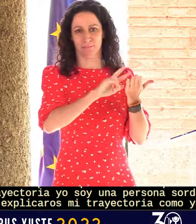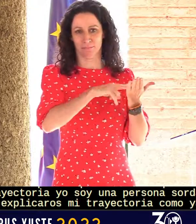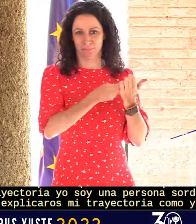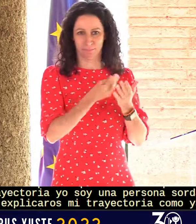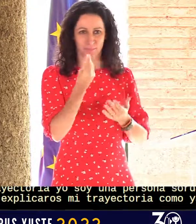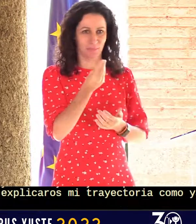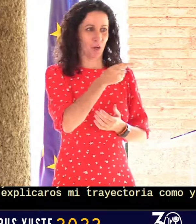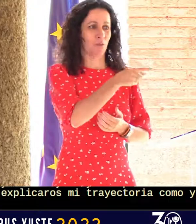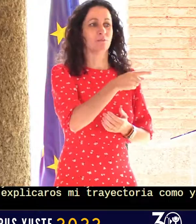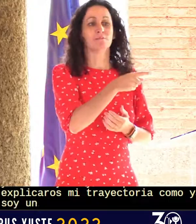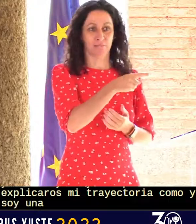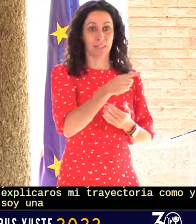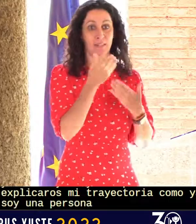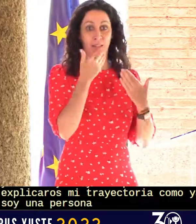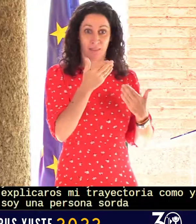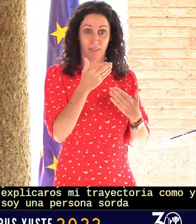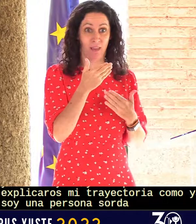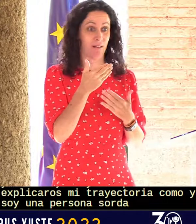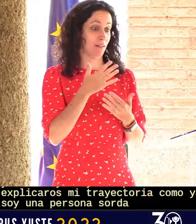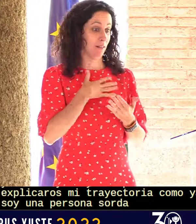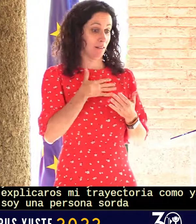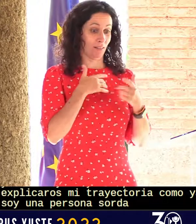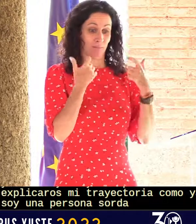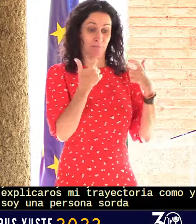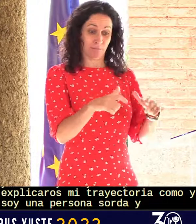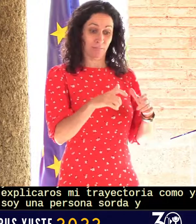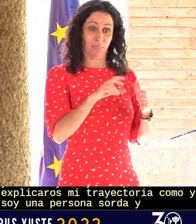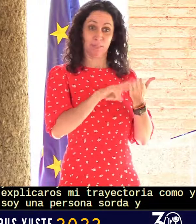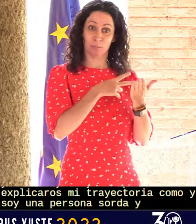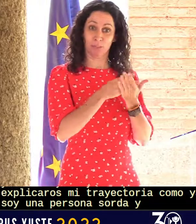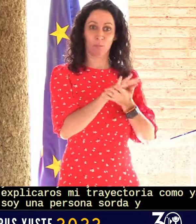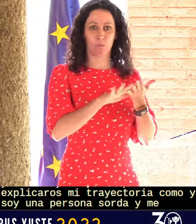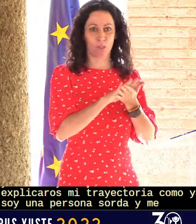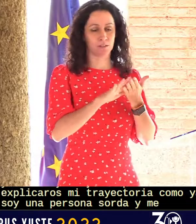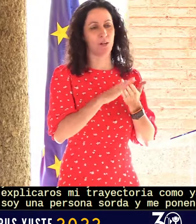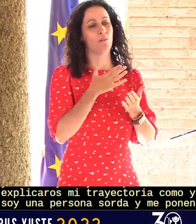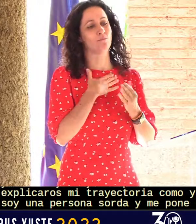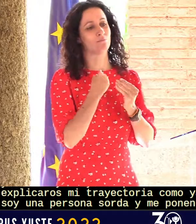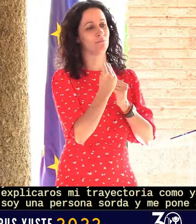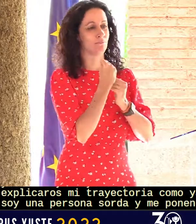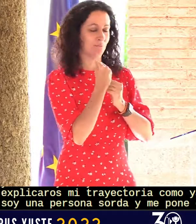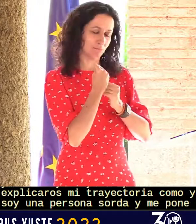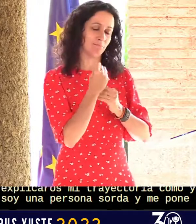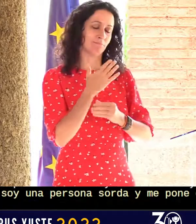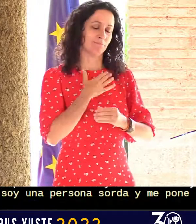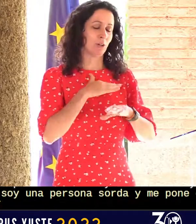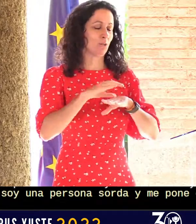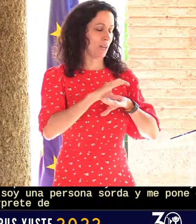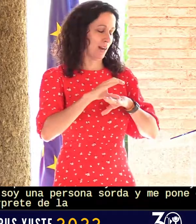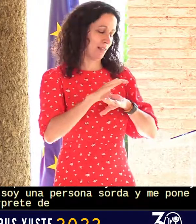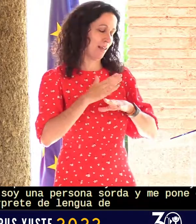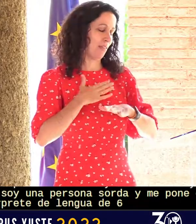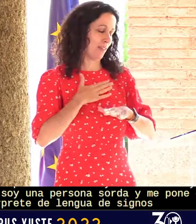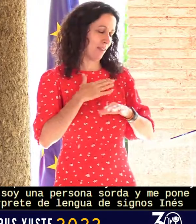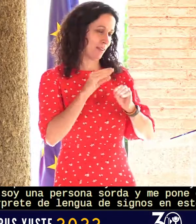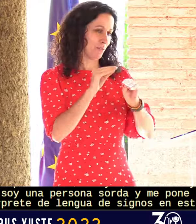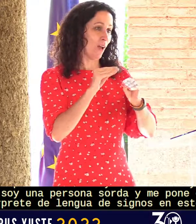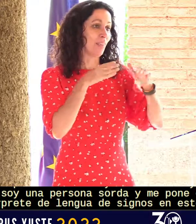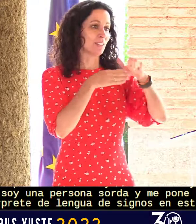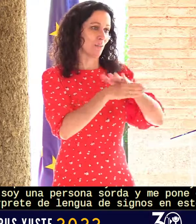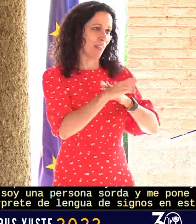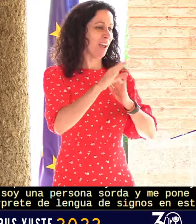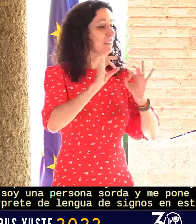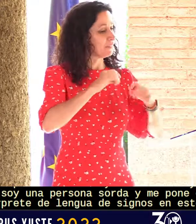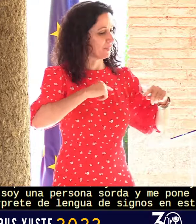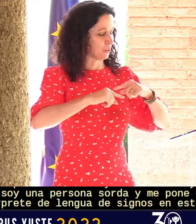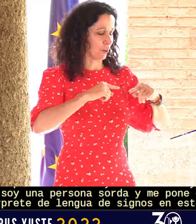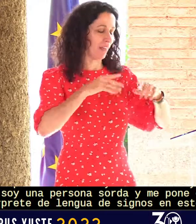Sagrario soy una persona sorda eh Y mi mi ponencia la va a interpretar una intérprete de lengua de signos en este caso en